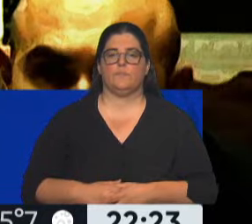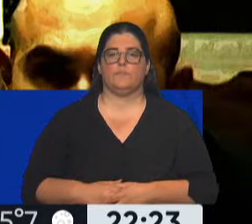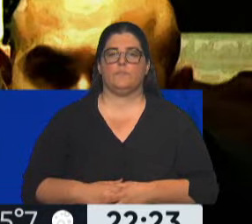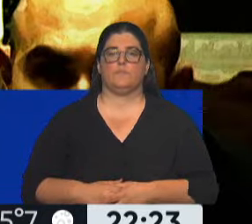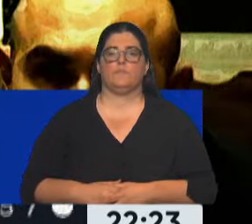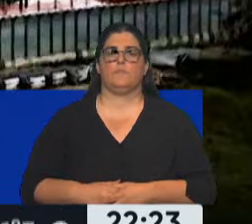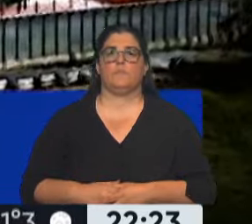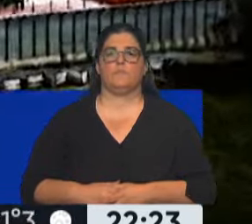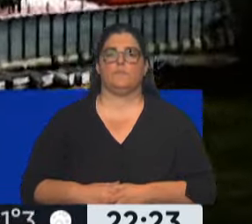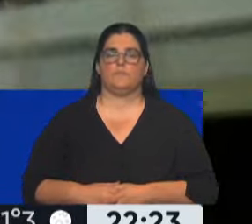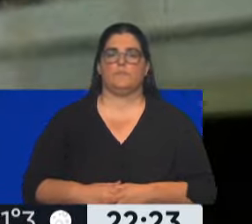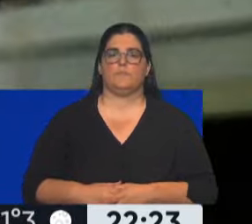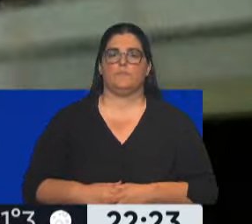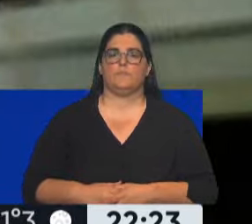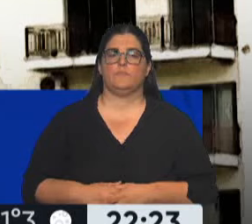coraggiosa, inedita.